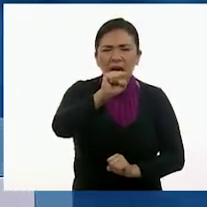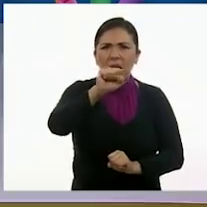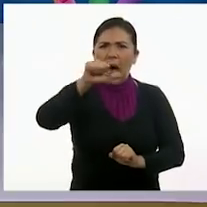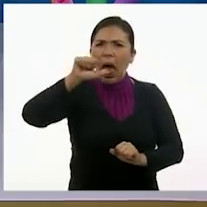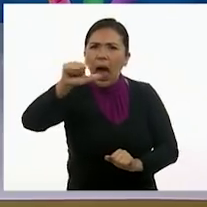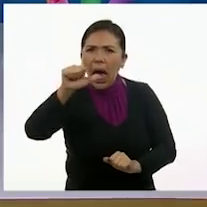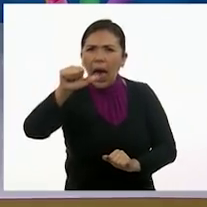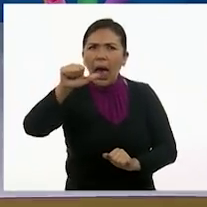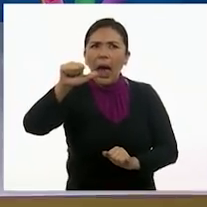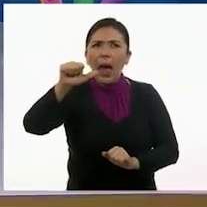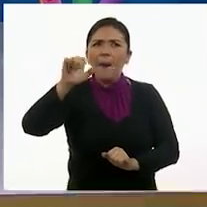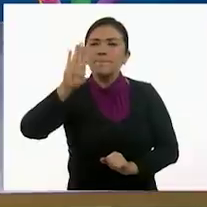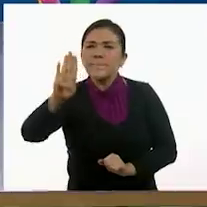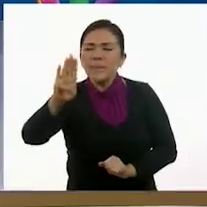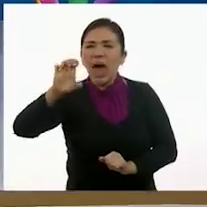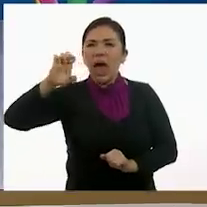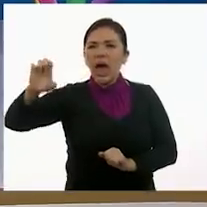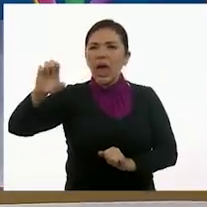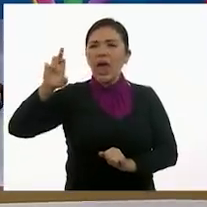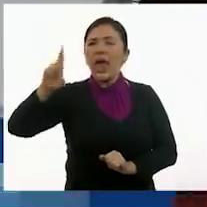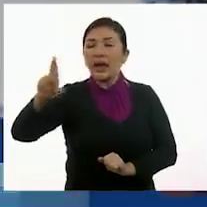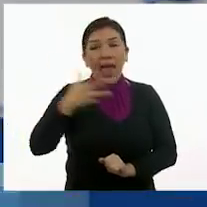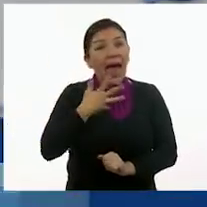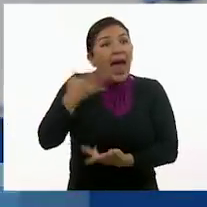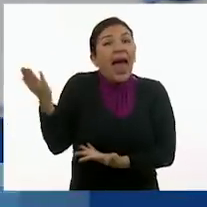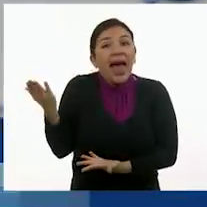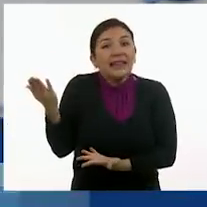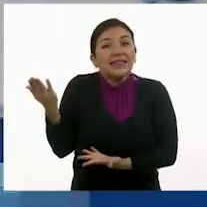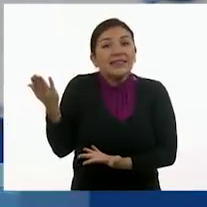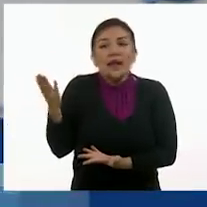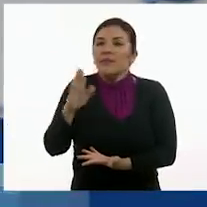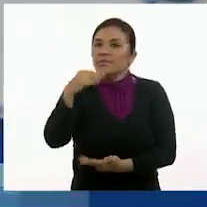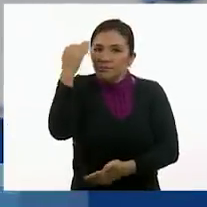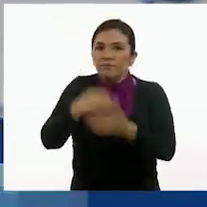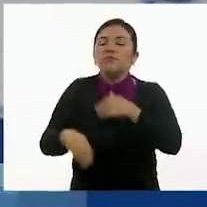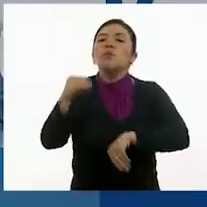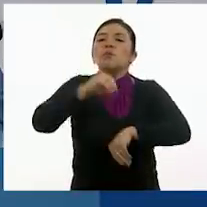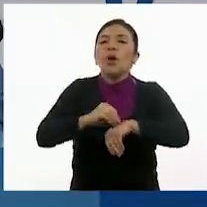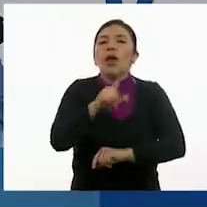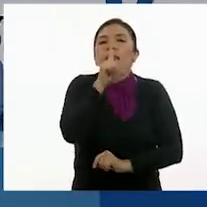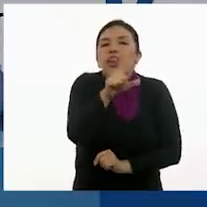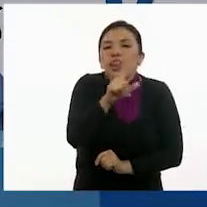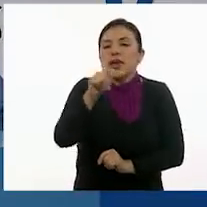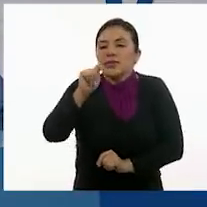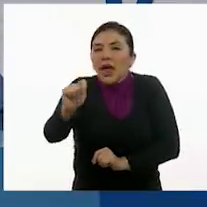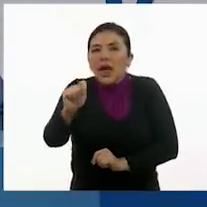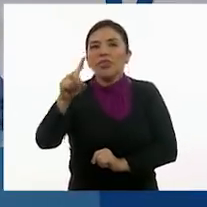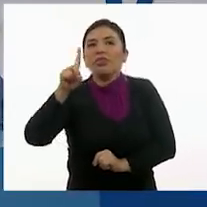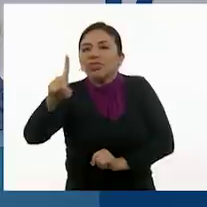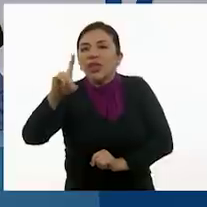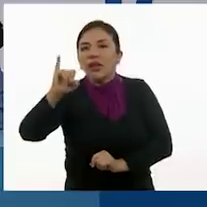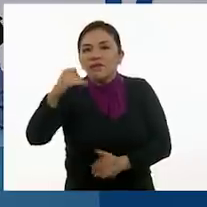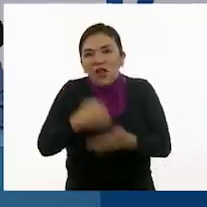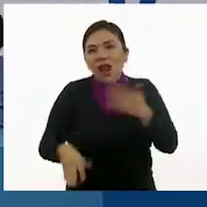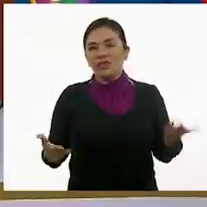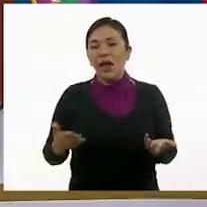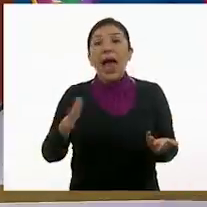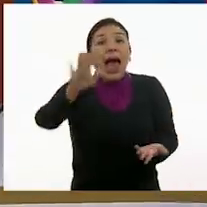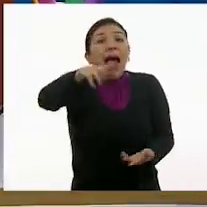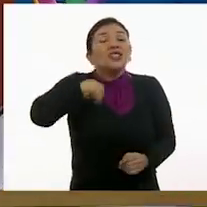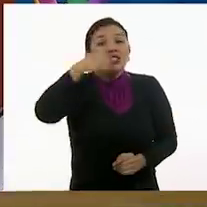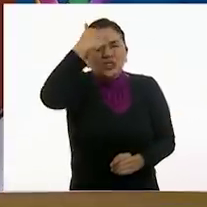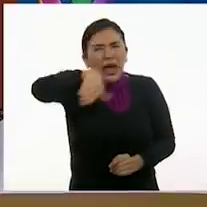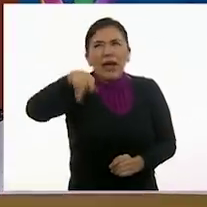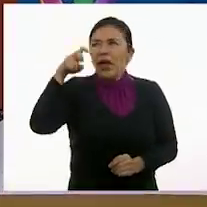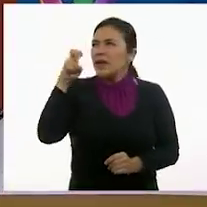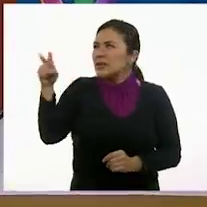A, la B, la E y la R. Sí, pero falta saber que le pongamos la L, la T, la I. Ya sé.